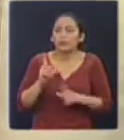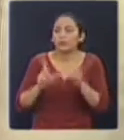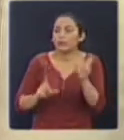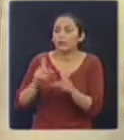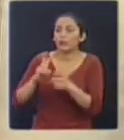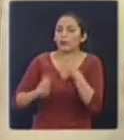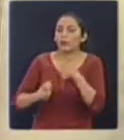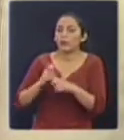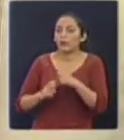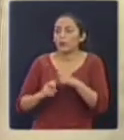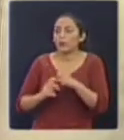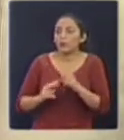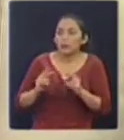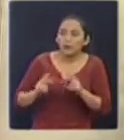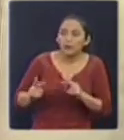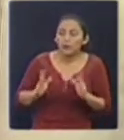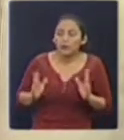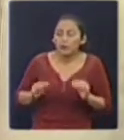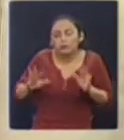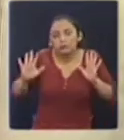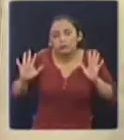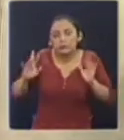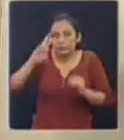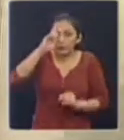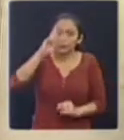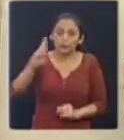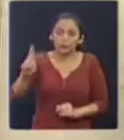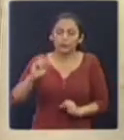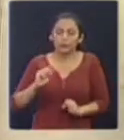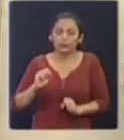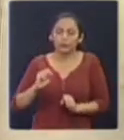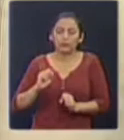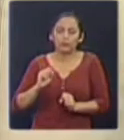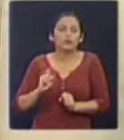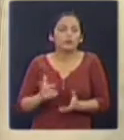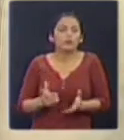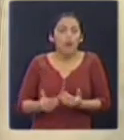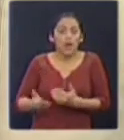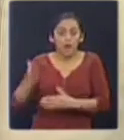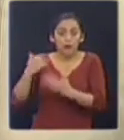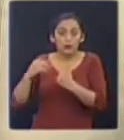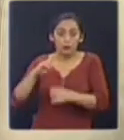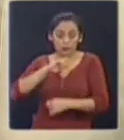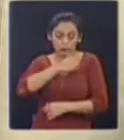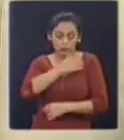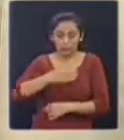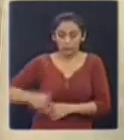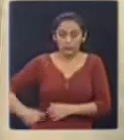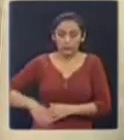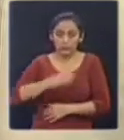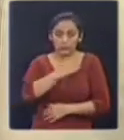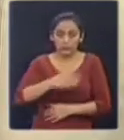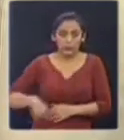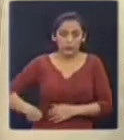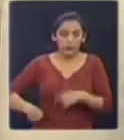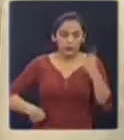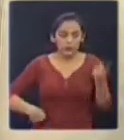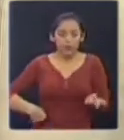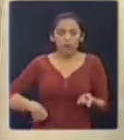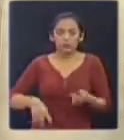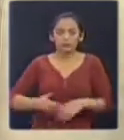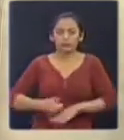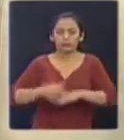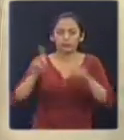desde el comienzo, que tiene que ver con un estilo de gobernar, con un estilo de hacer las cosas que no se cumplió de acuerdo a lo que estaba